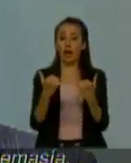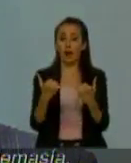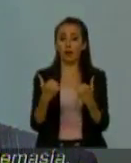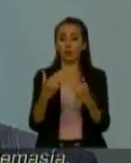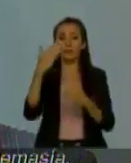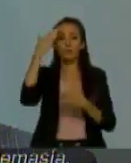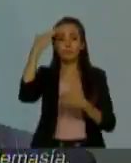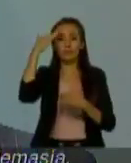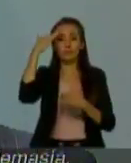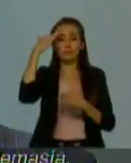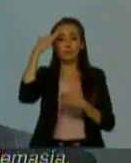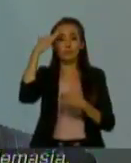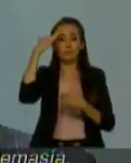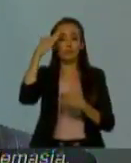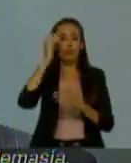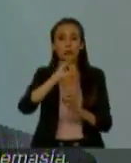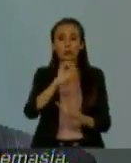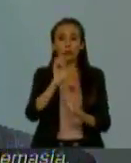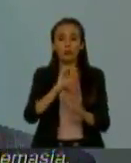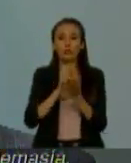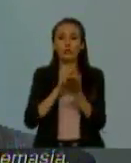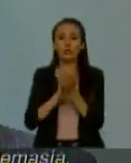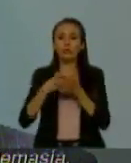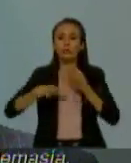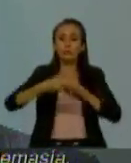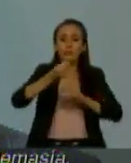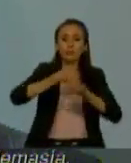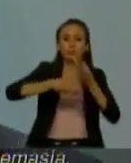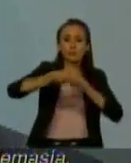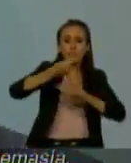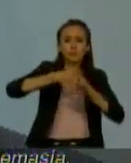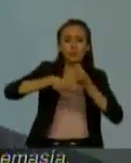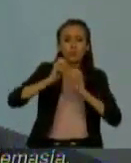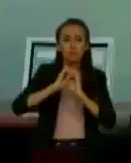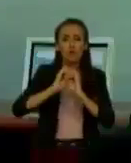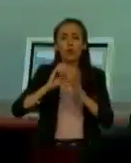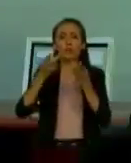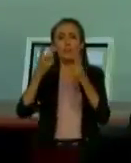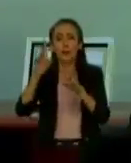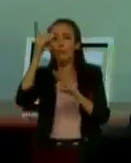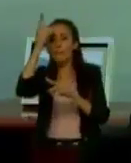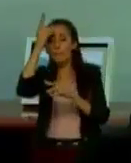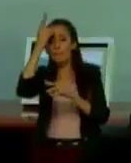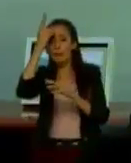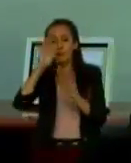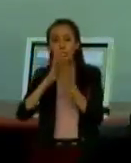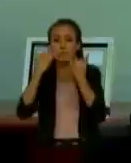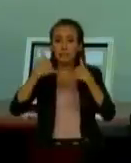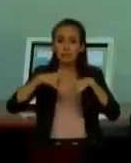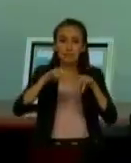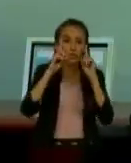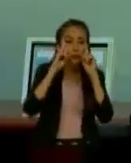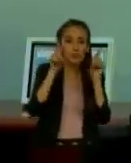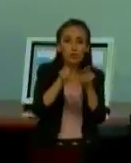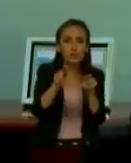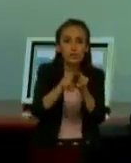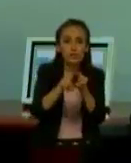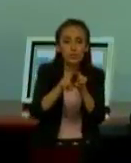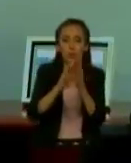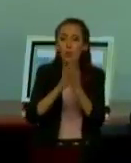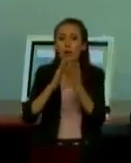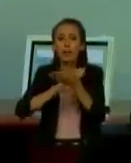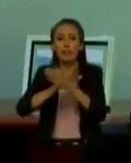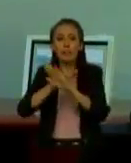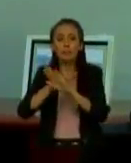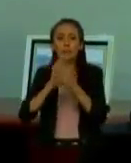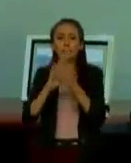sabemos que no solo se gastó en demasía, sino que nos endeudaron. Si seguimos por la misma senda, hipotecaremos el